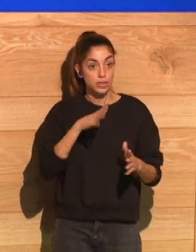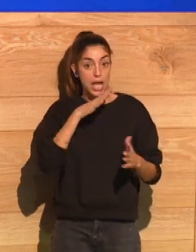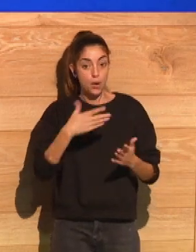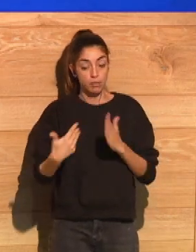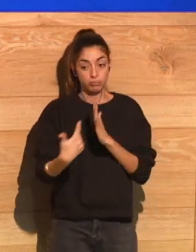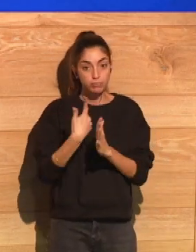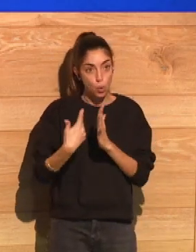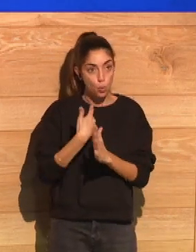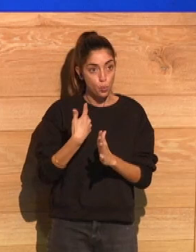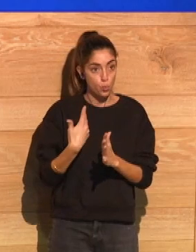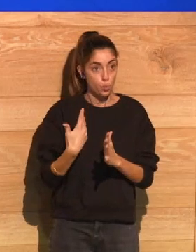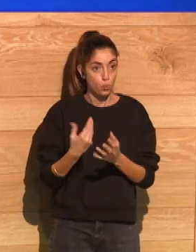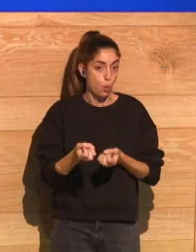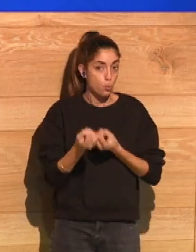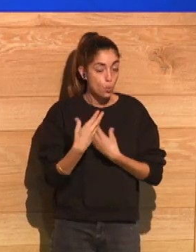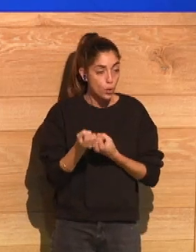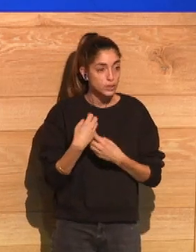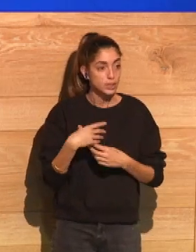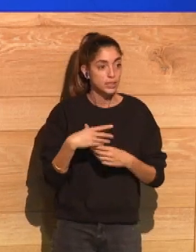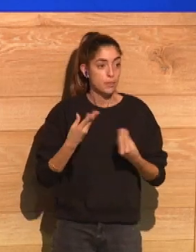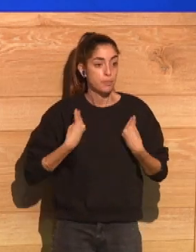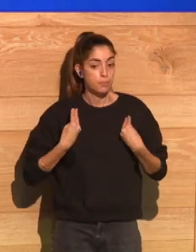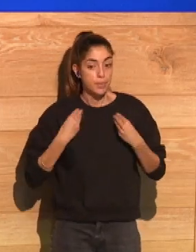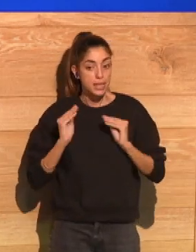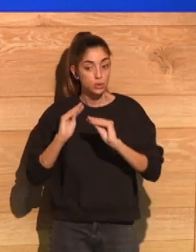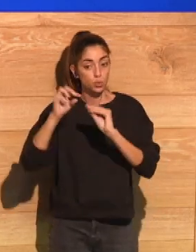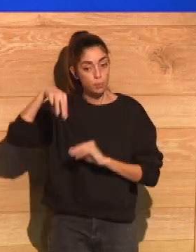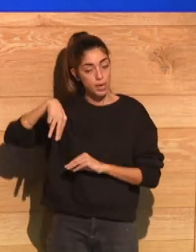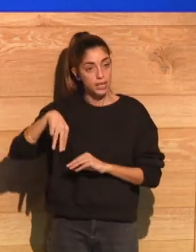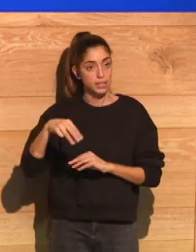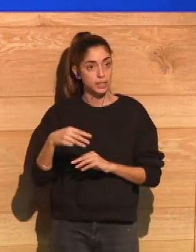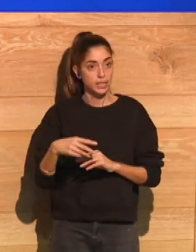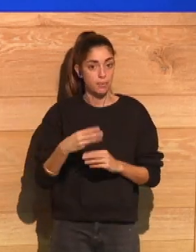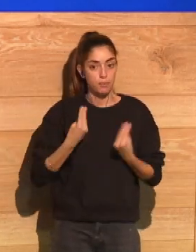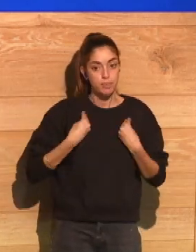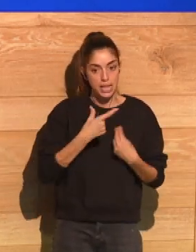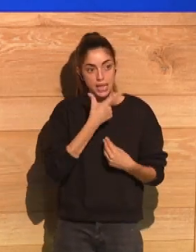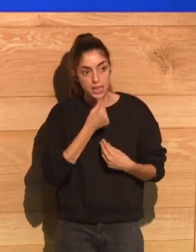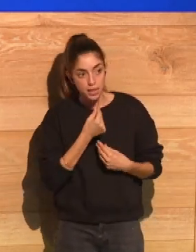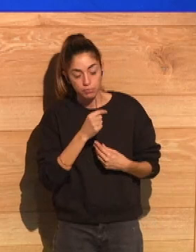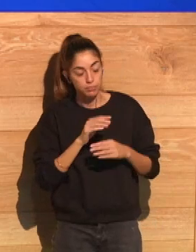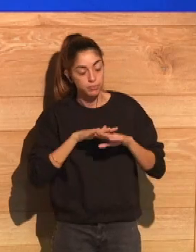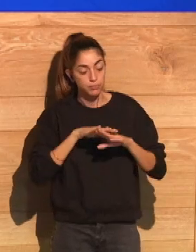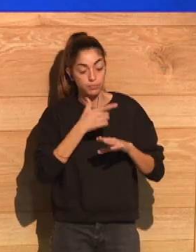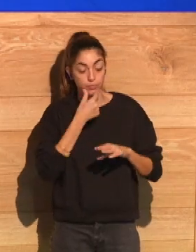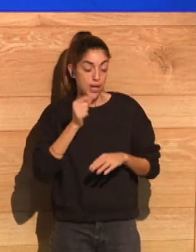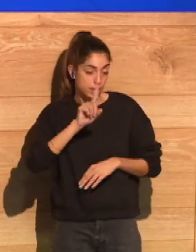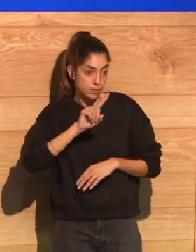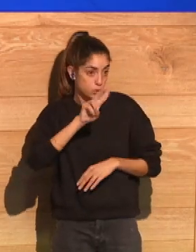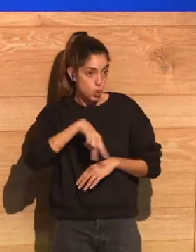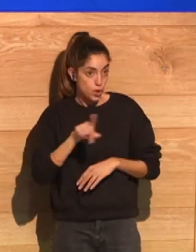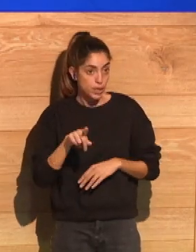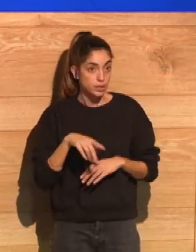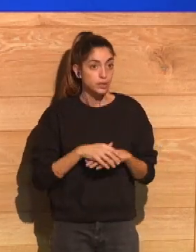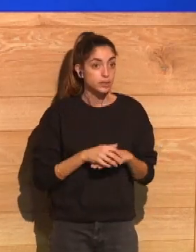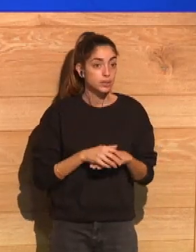lo difícil que era la vida de Margaret Fuller, que tenía, bueno, pues que sacar adelante su obra y al mismo tiempo cuidar, enseñar, ¿no? Hacer las